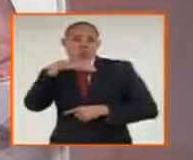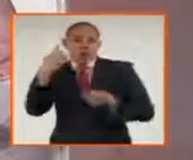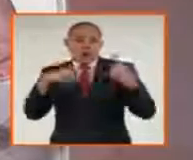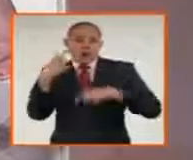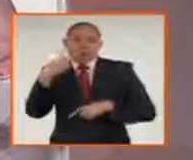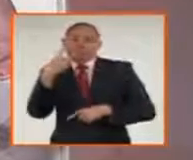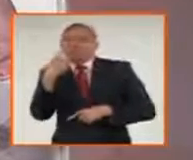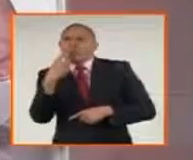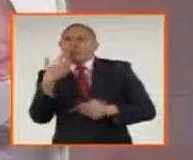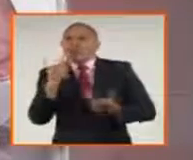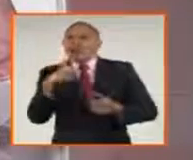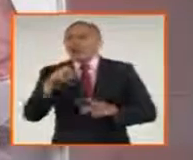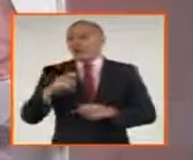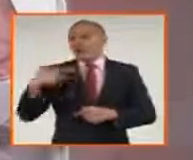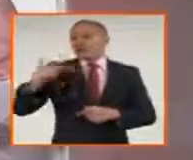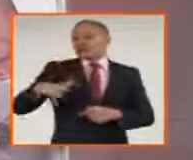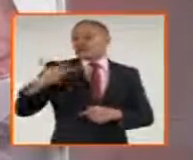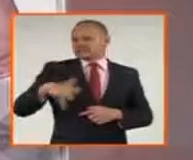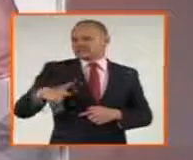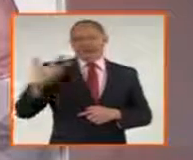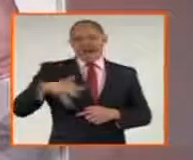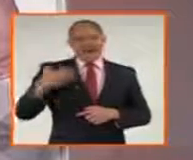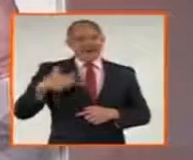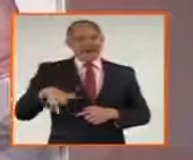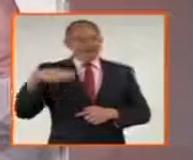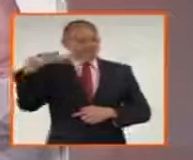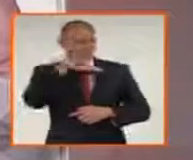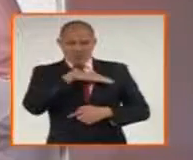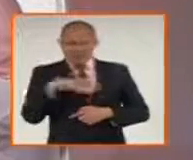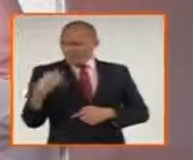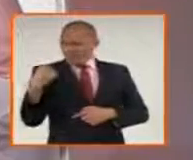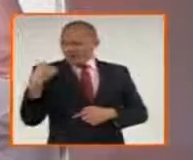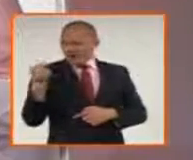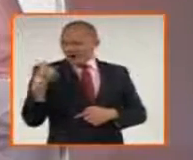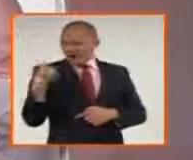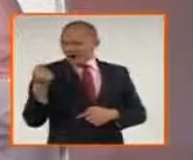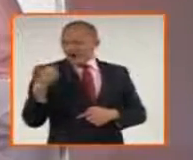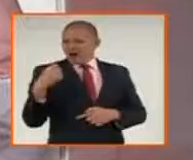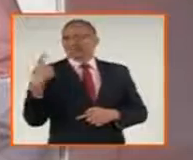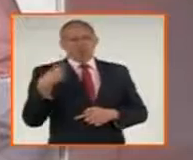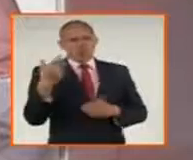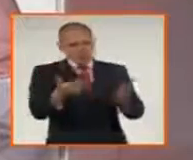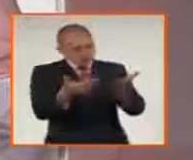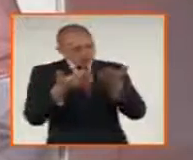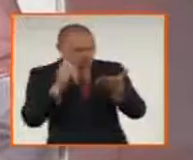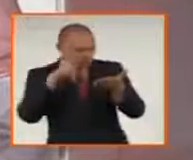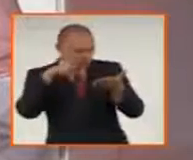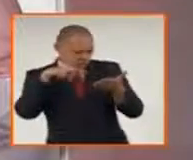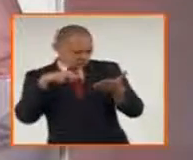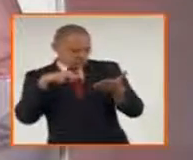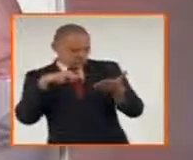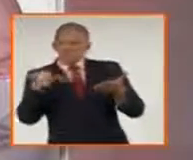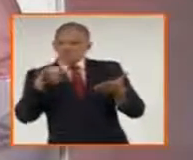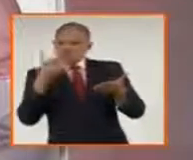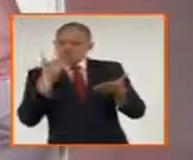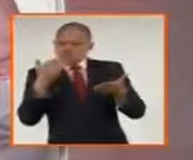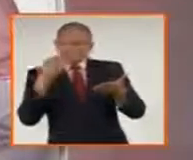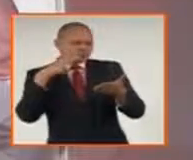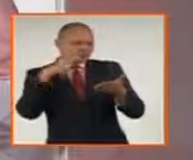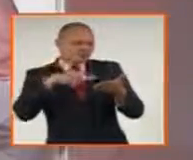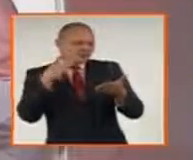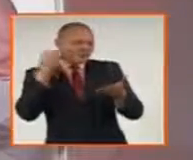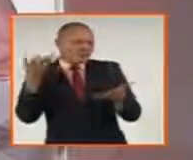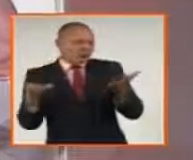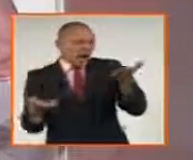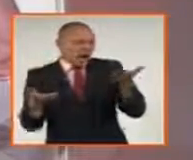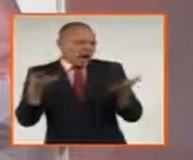Nación Argentina muy moderno, ¿no? Pero que fue también, que cayó también en sus propias redes, en